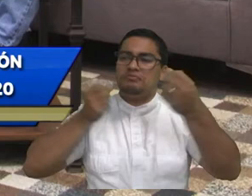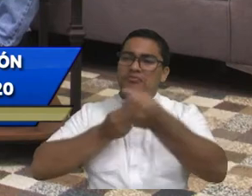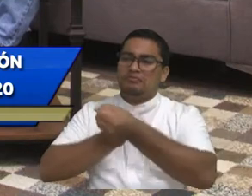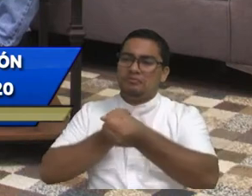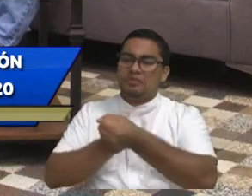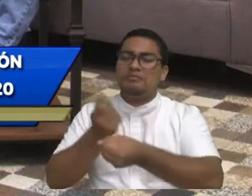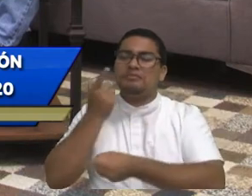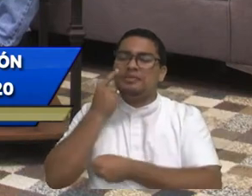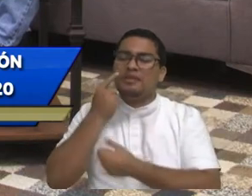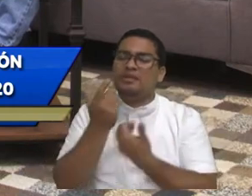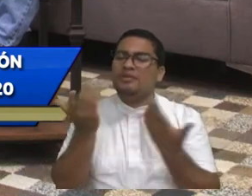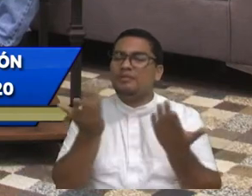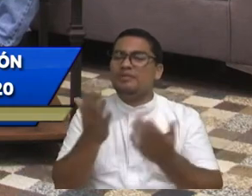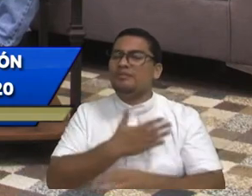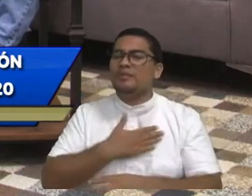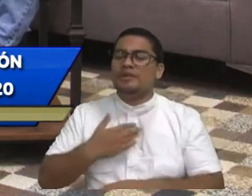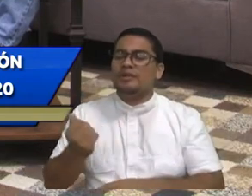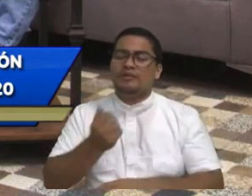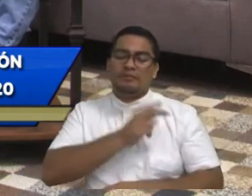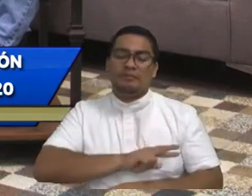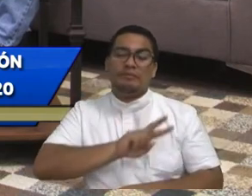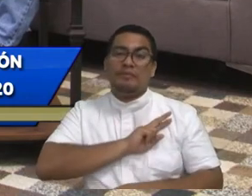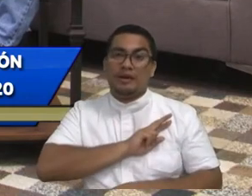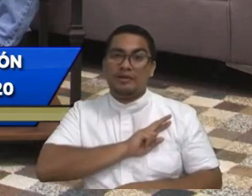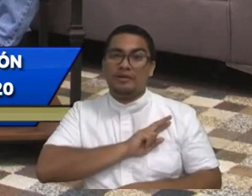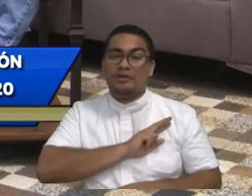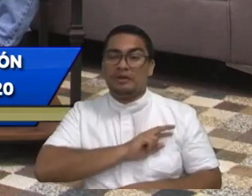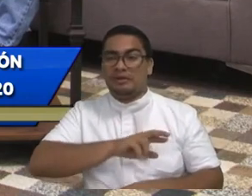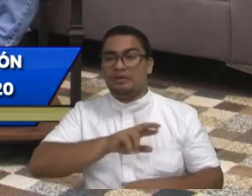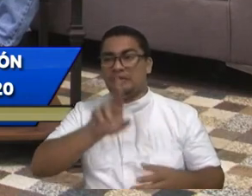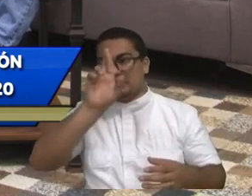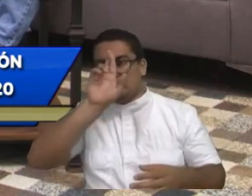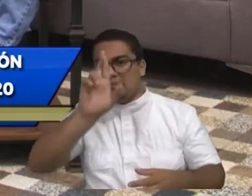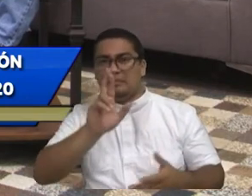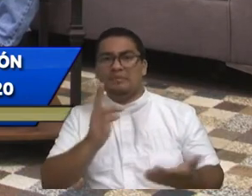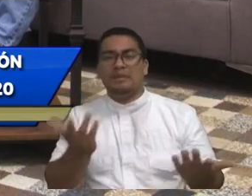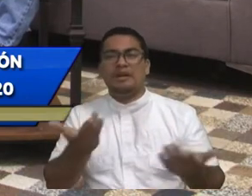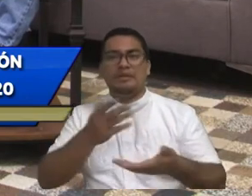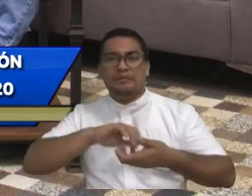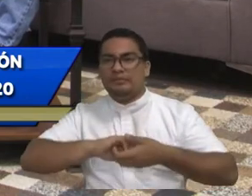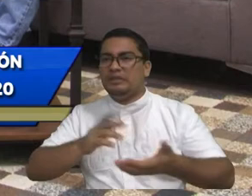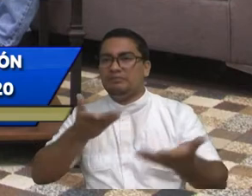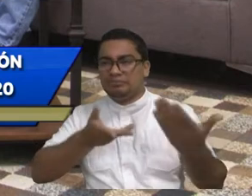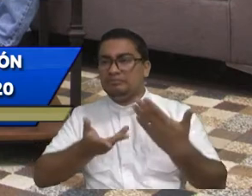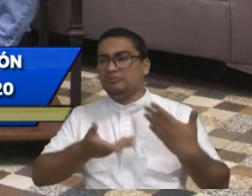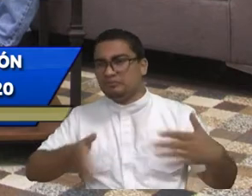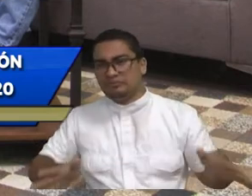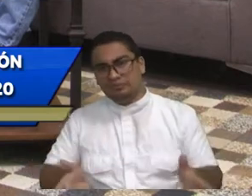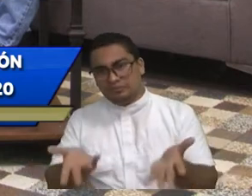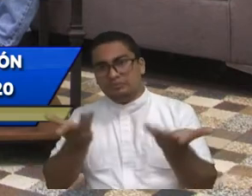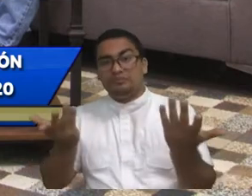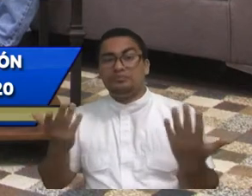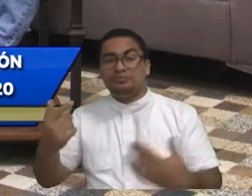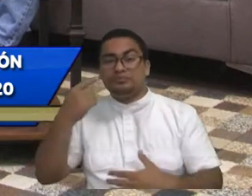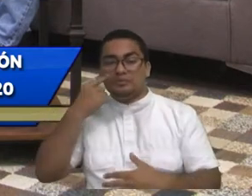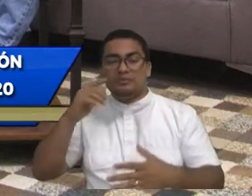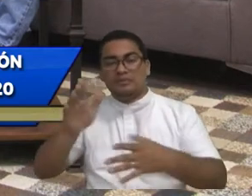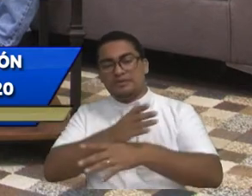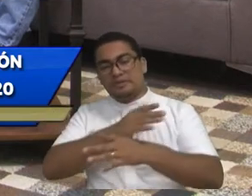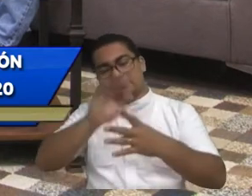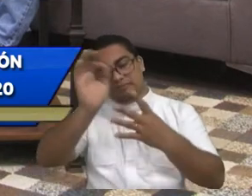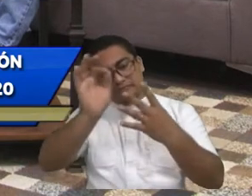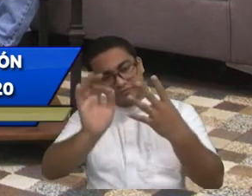mejoramos la promoción de valores cómo mejoramos ese sentido de emprendimiento en el protagonista entre otros aspectos verdad que